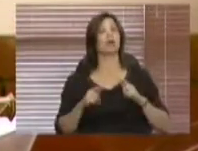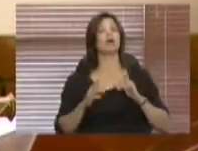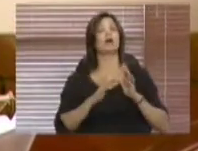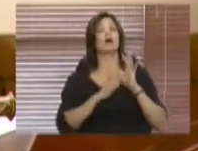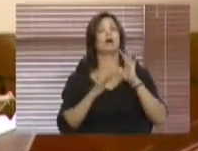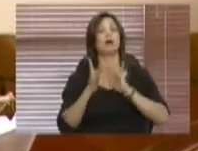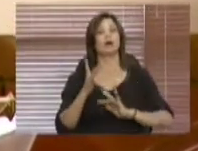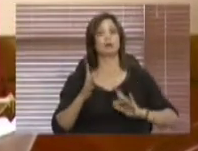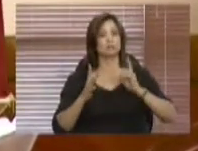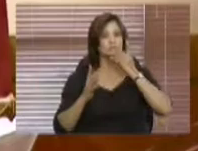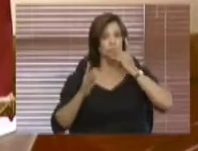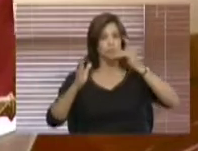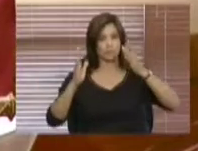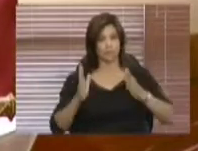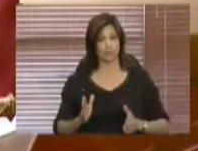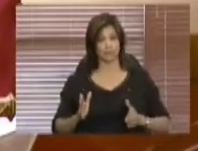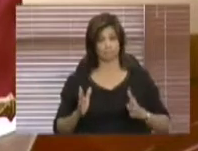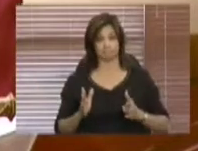de la dominicanidad.